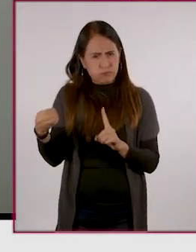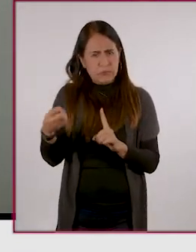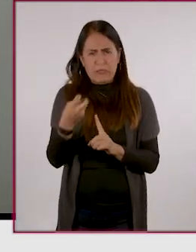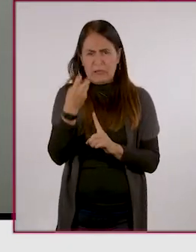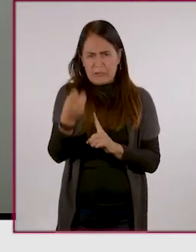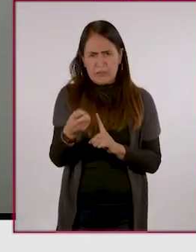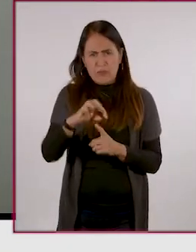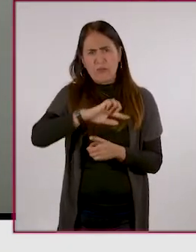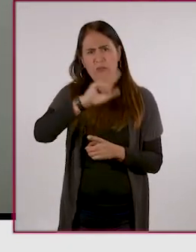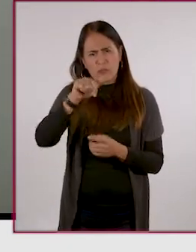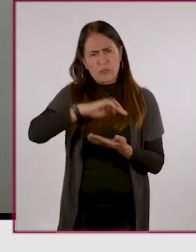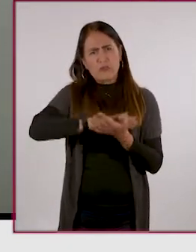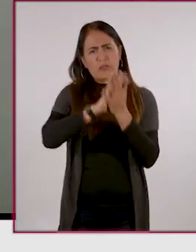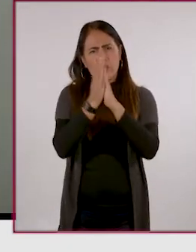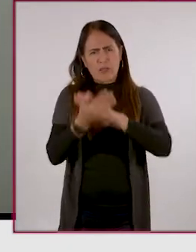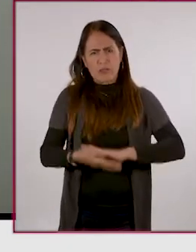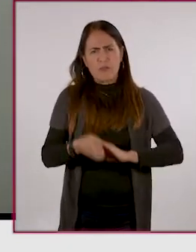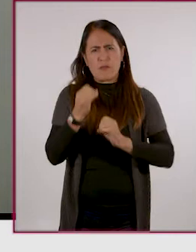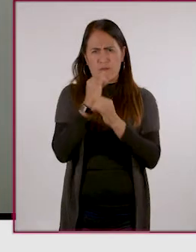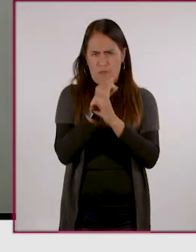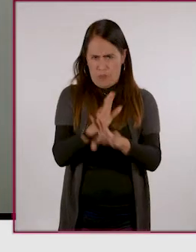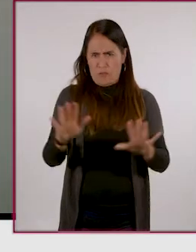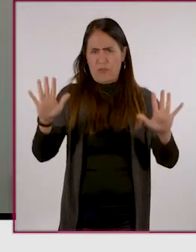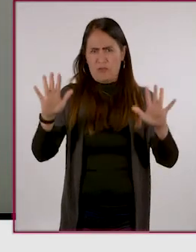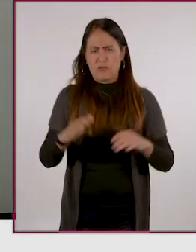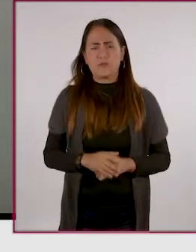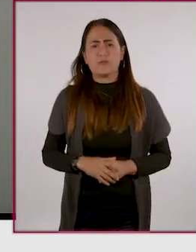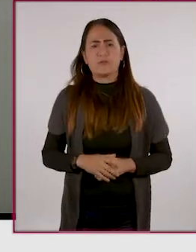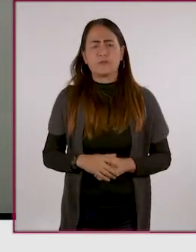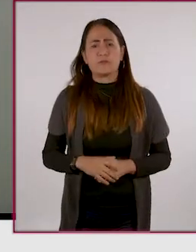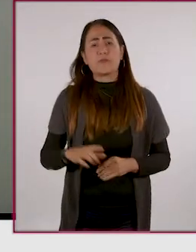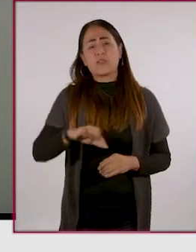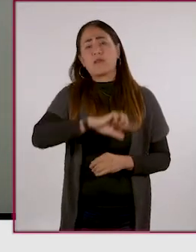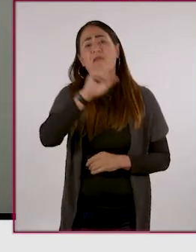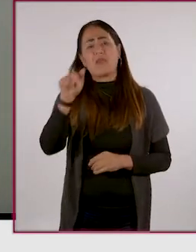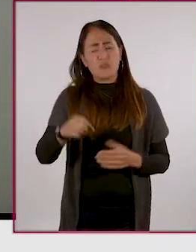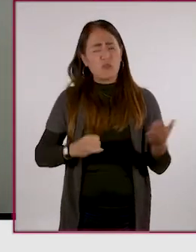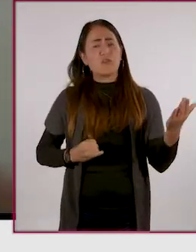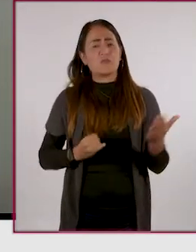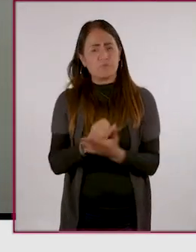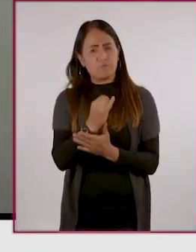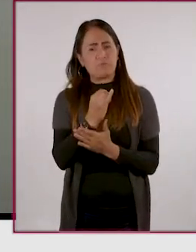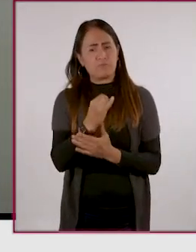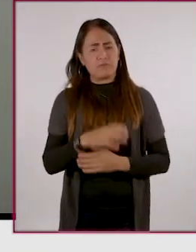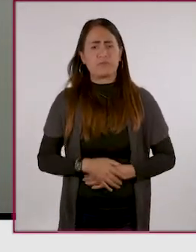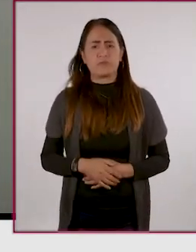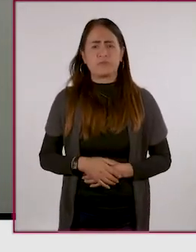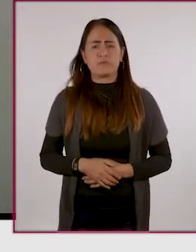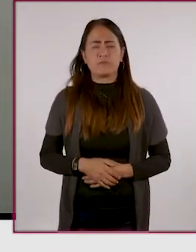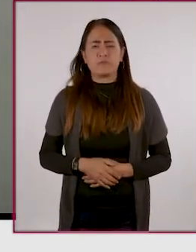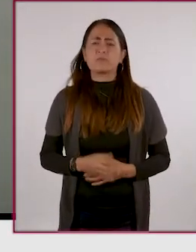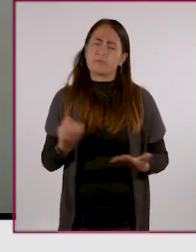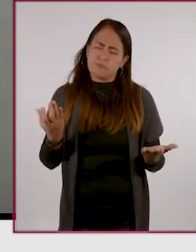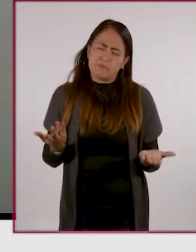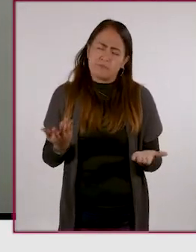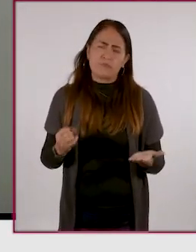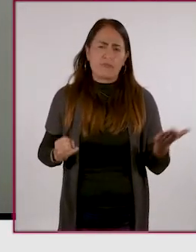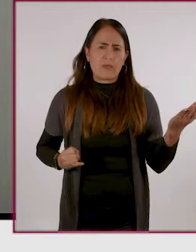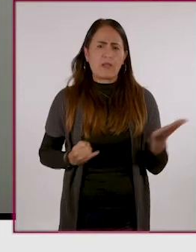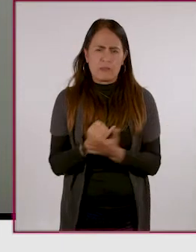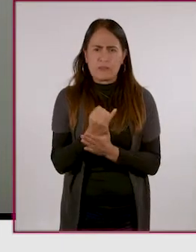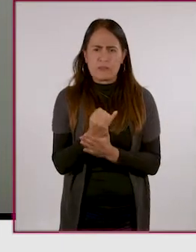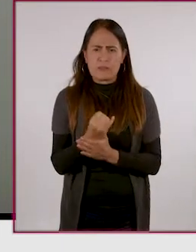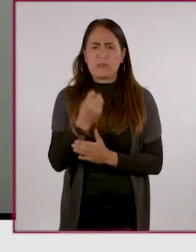¿no? Para que esos datos se puedan convertir en información y esa información nos pueda servir para la toma de decisiones,